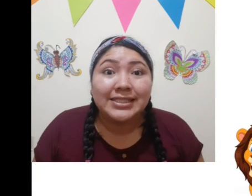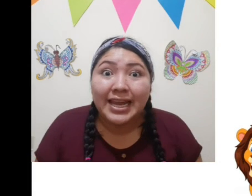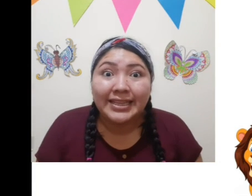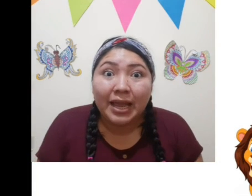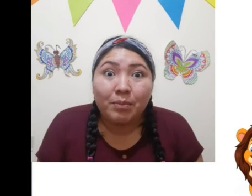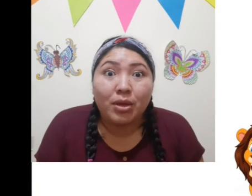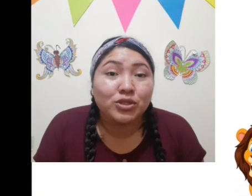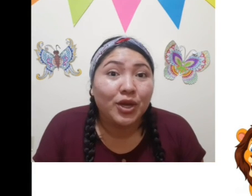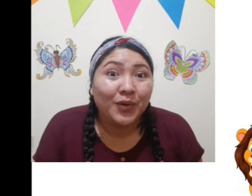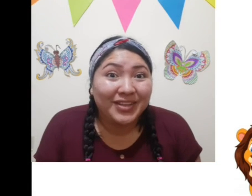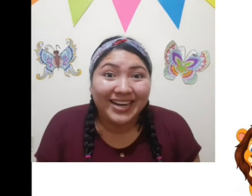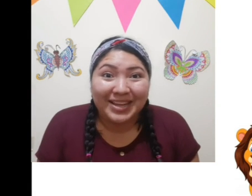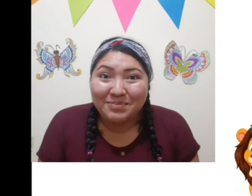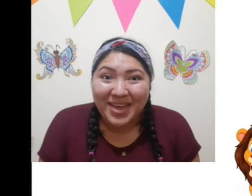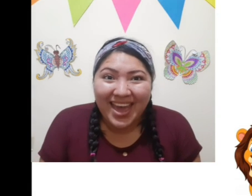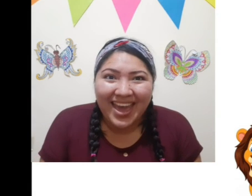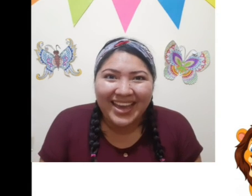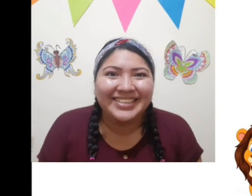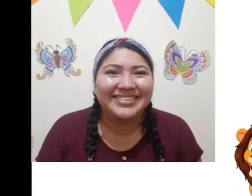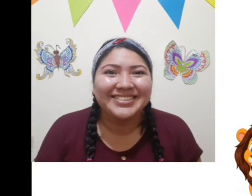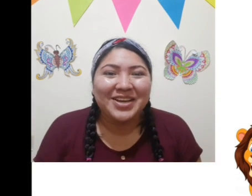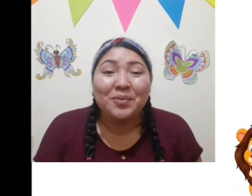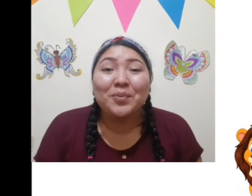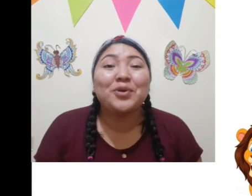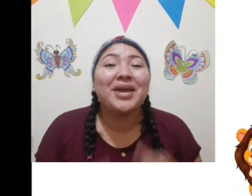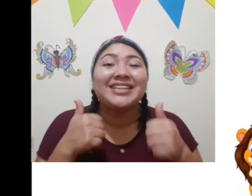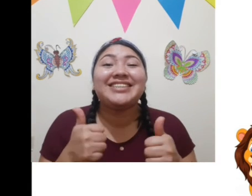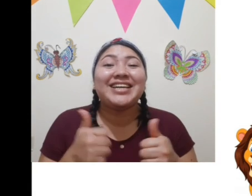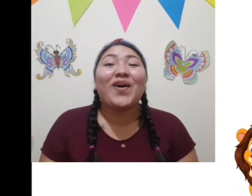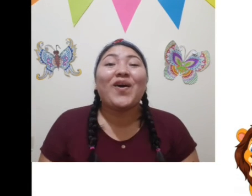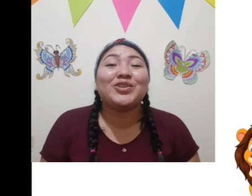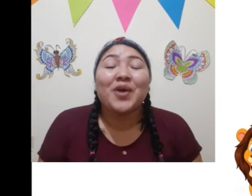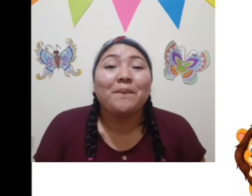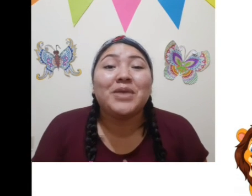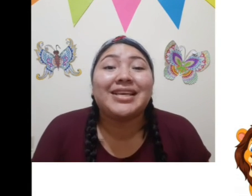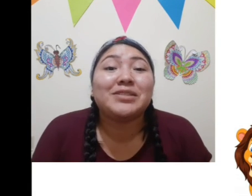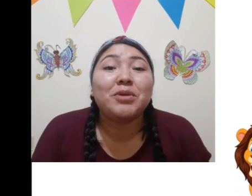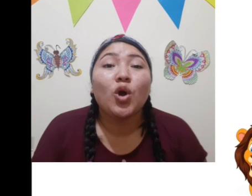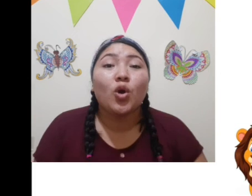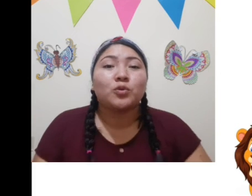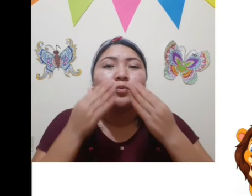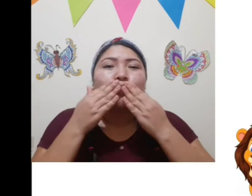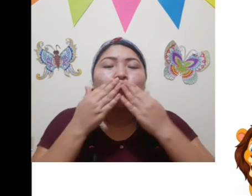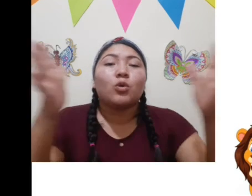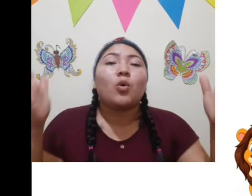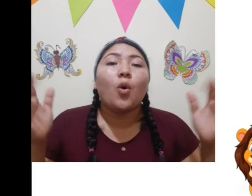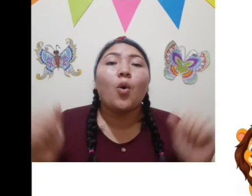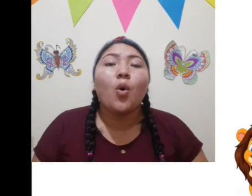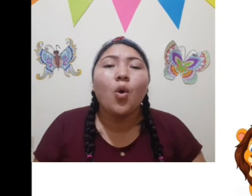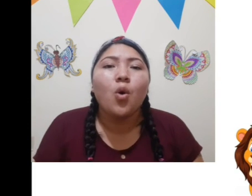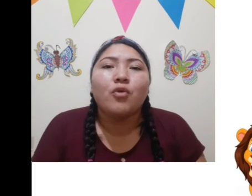otras letras que podemos encontrar también muy bien chicos me despido con